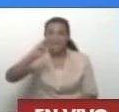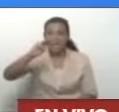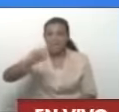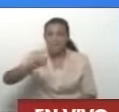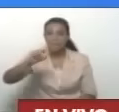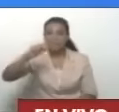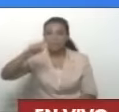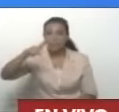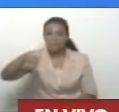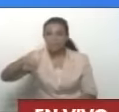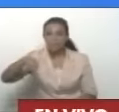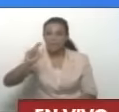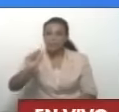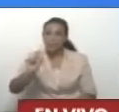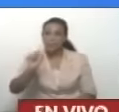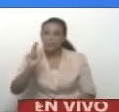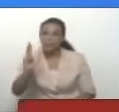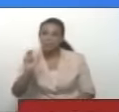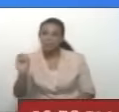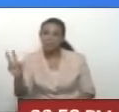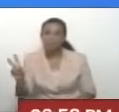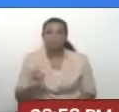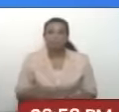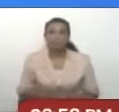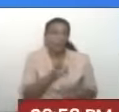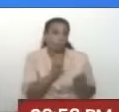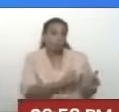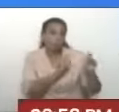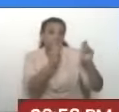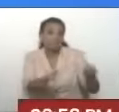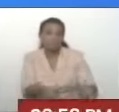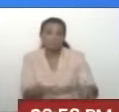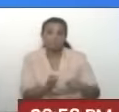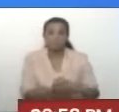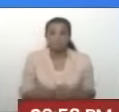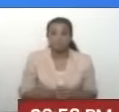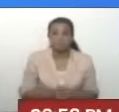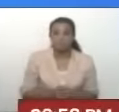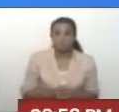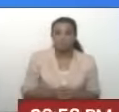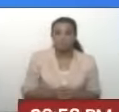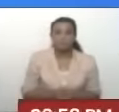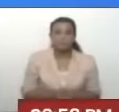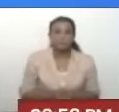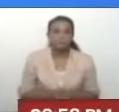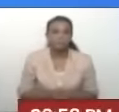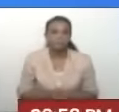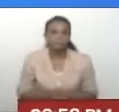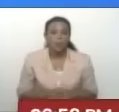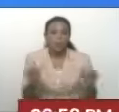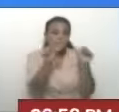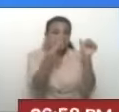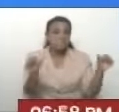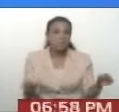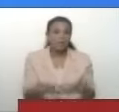RCMP 3.0. Se los entrego a ustedes, pues. Se los entrego a ustedes. El